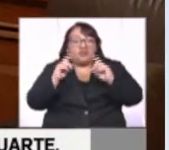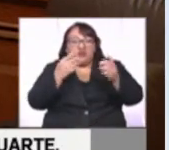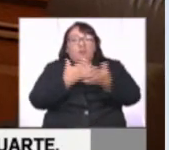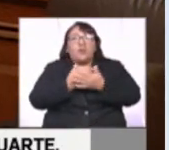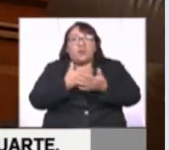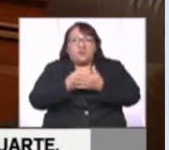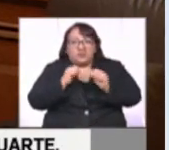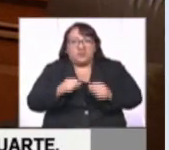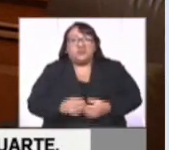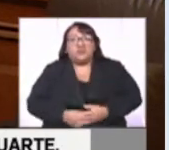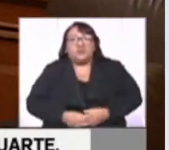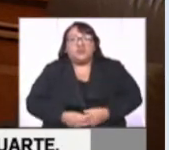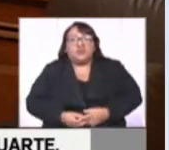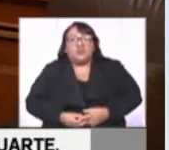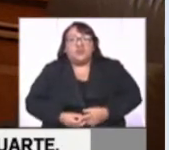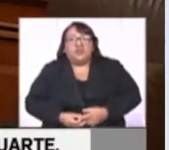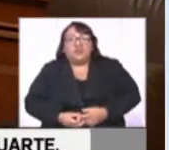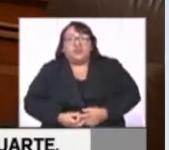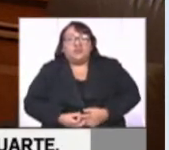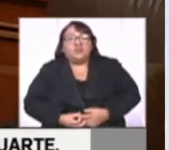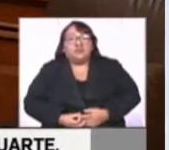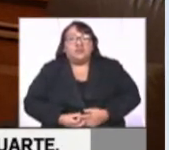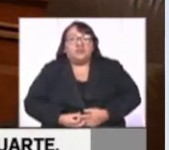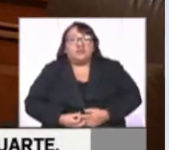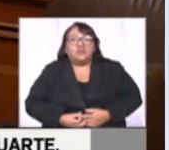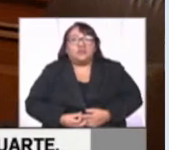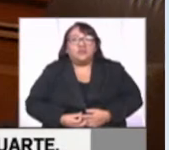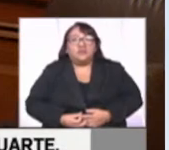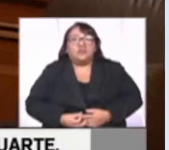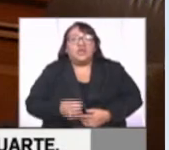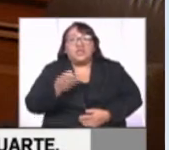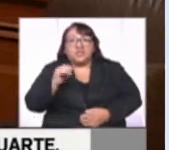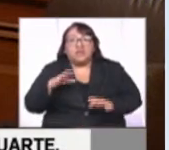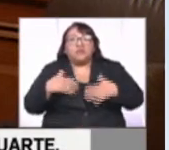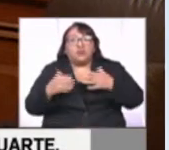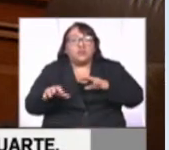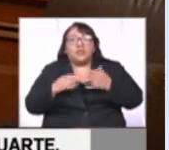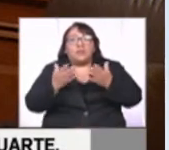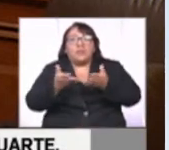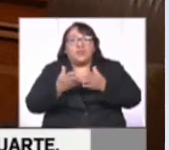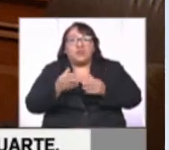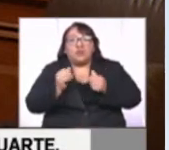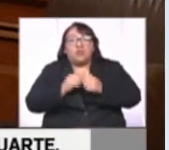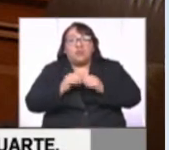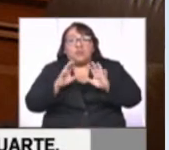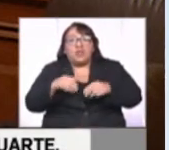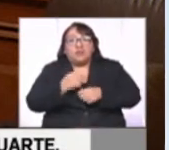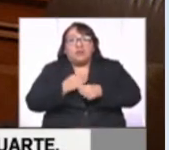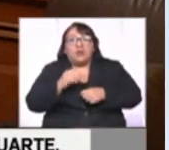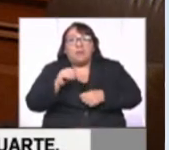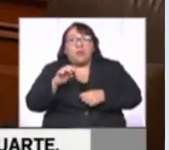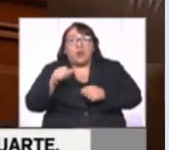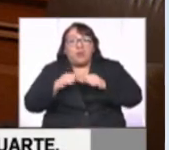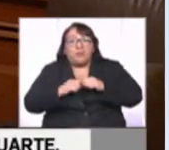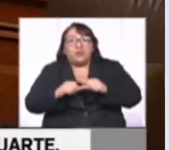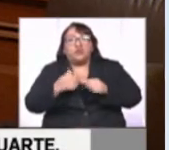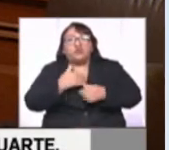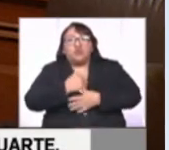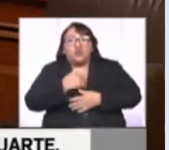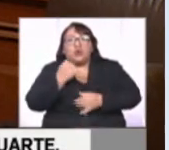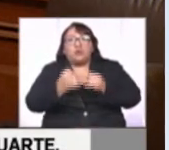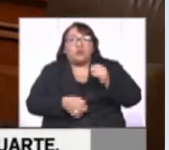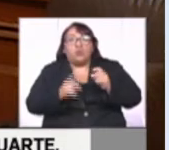faltan ser corroborados. Así que es procedente tramitar este pedido de vacancia por incapacidad moral permanente.